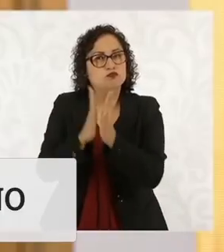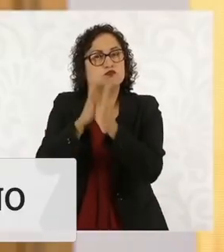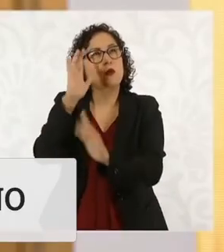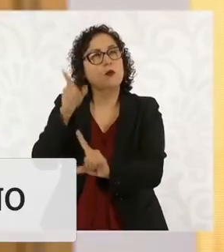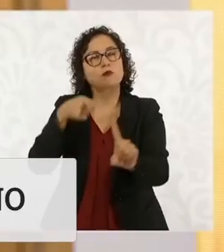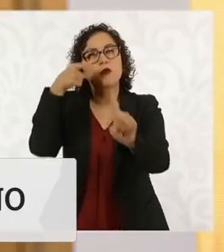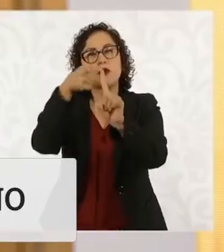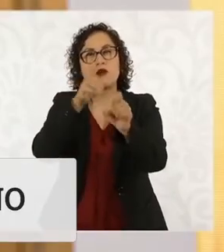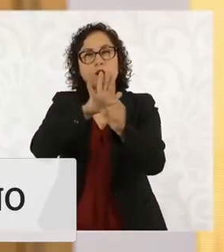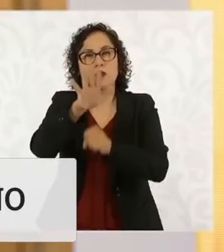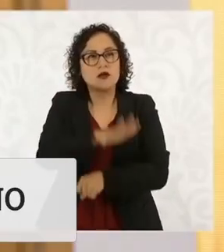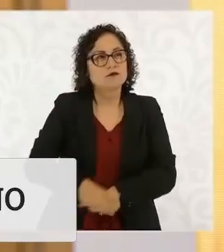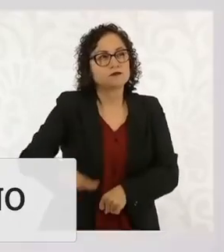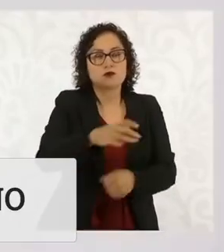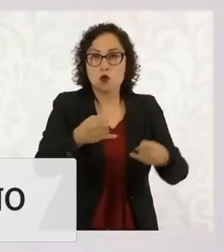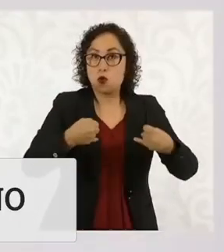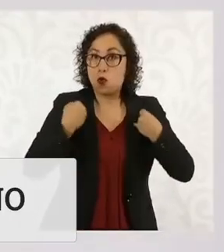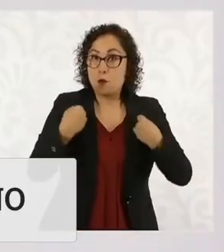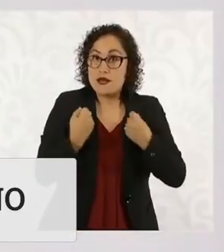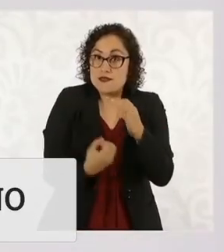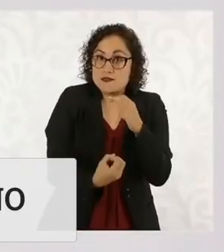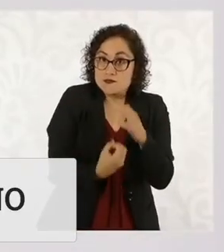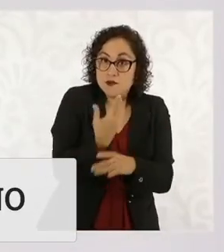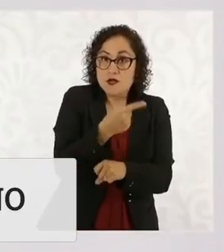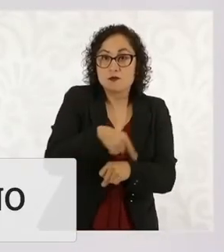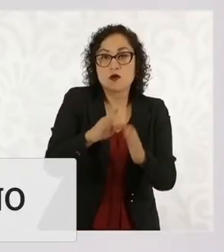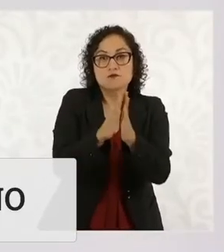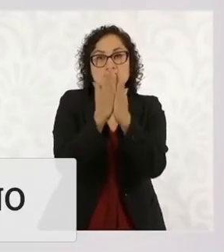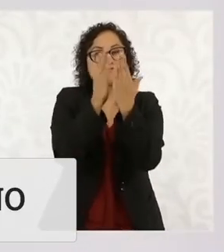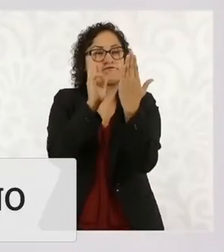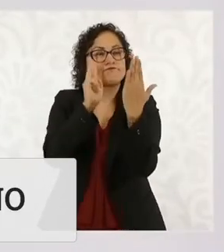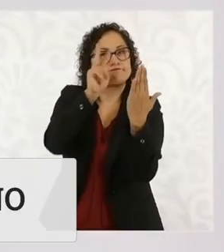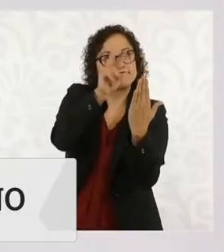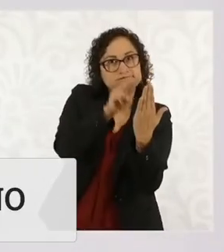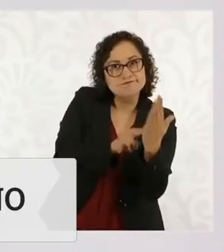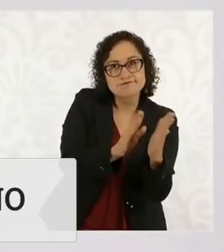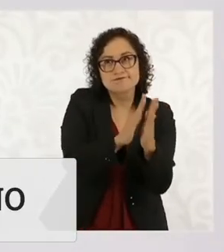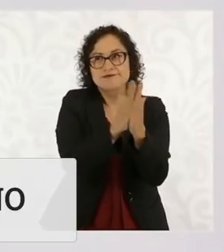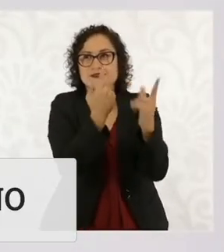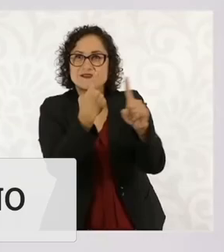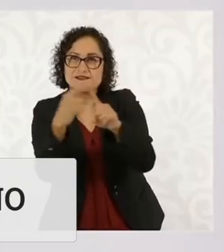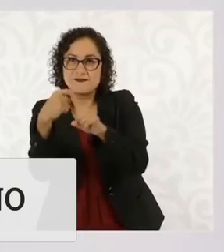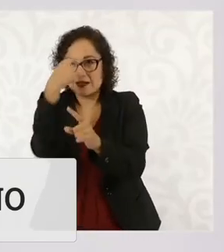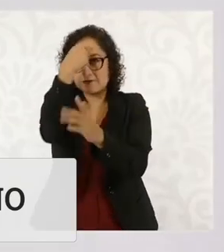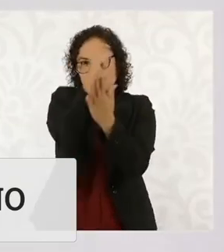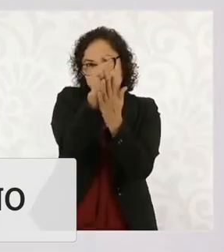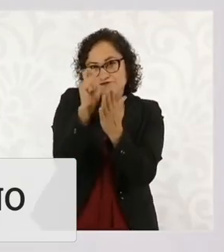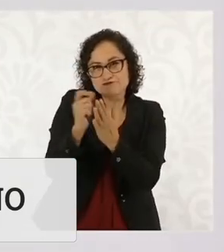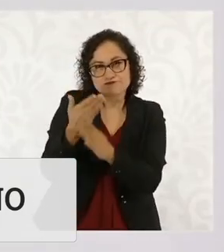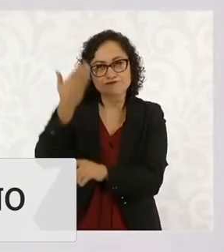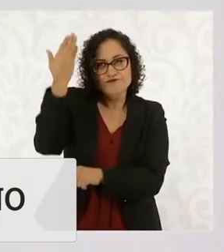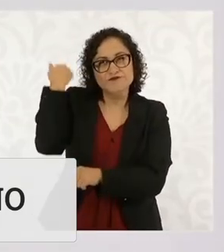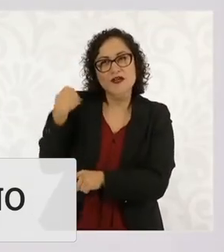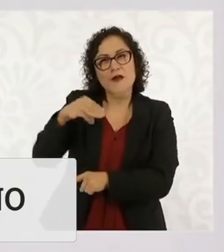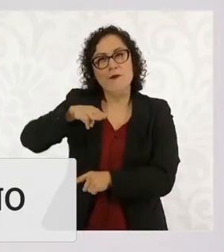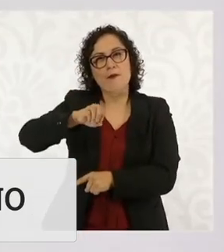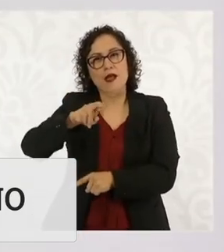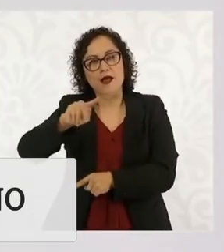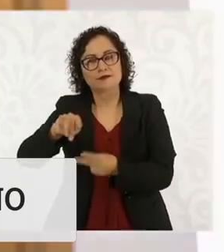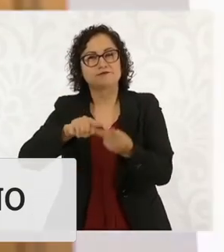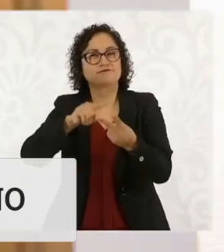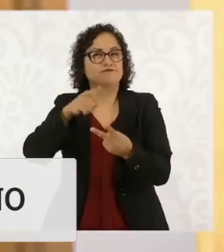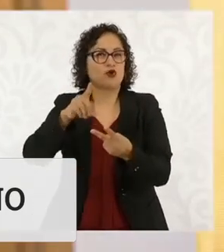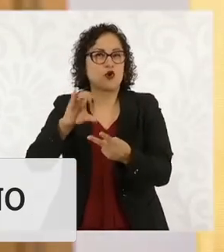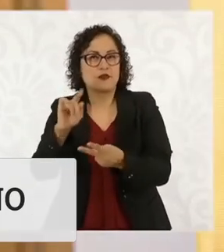de acercar a nuevas generaciones a obras de García Márquez, Mario Benedetti, Julio Cortázar, Juan Gelman,